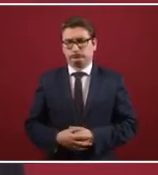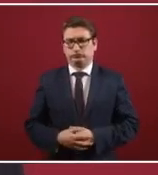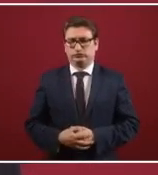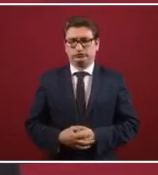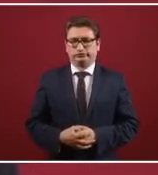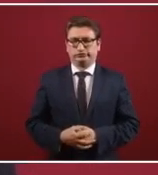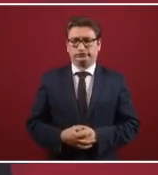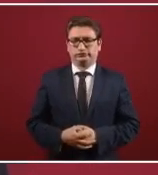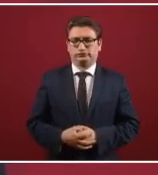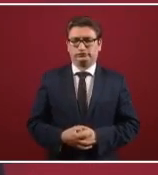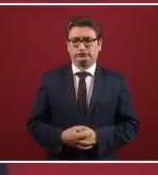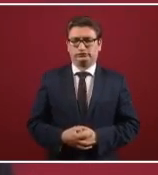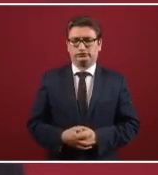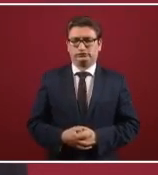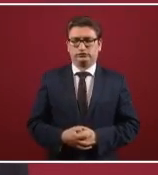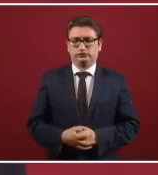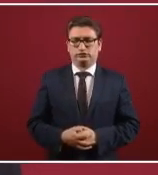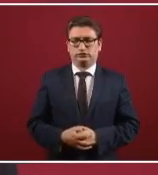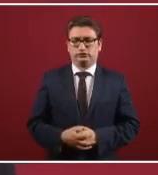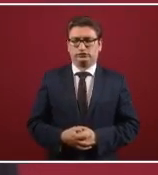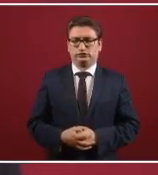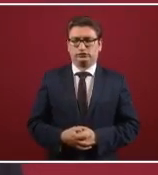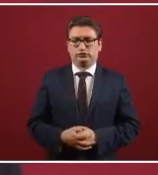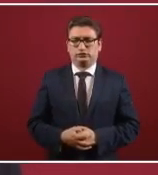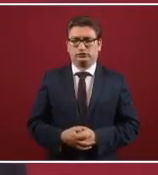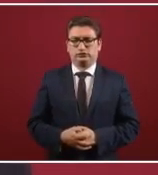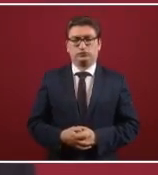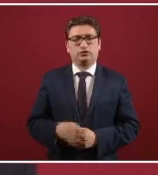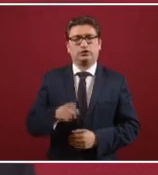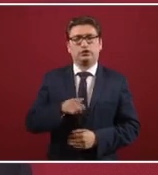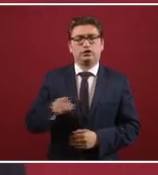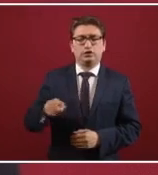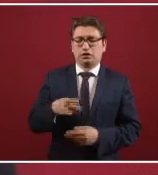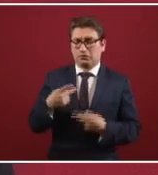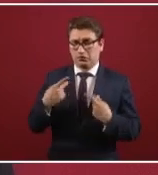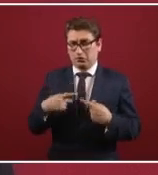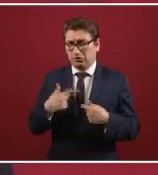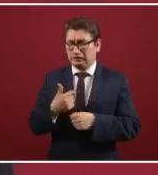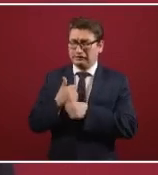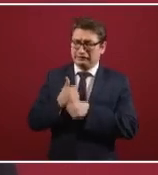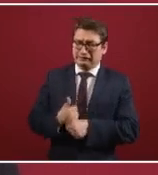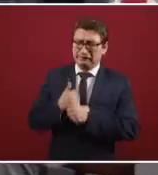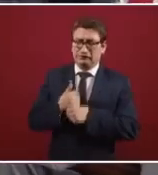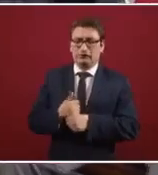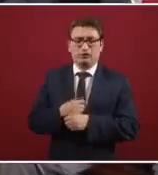el que le da la espalda al que sufre no es de izquierda